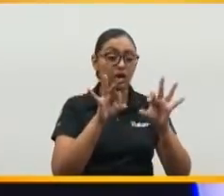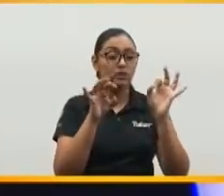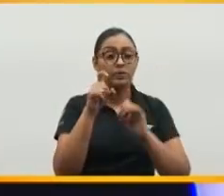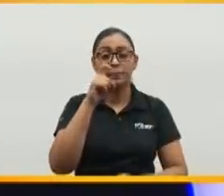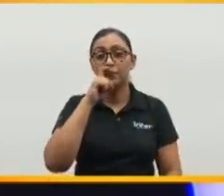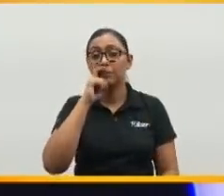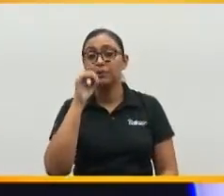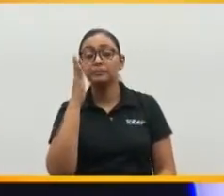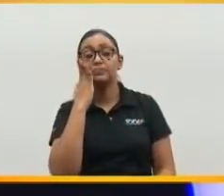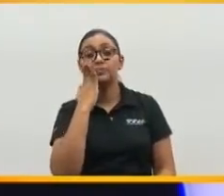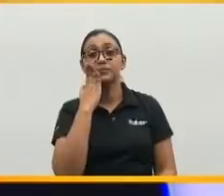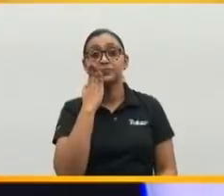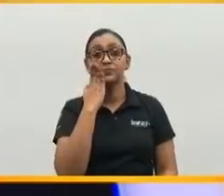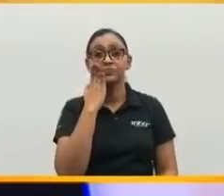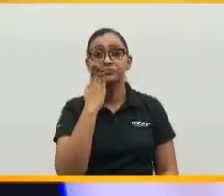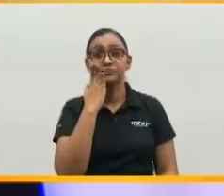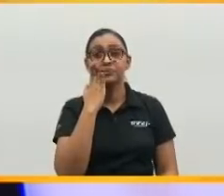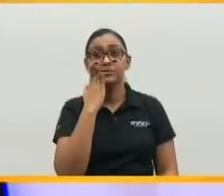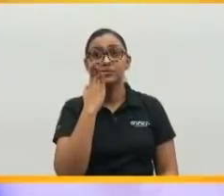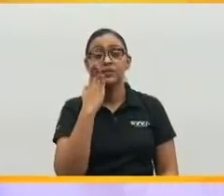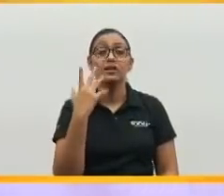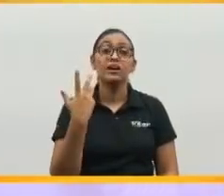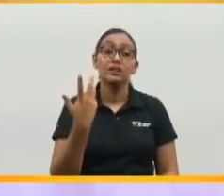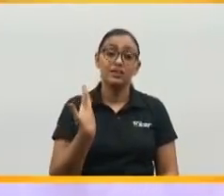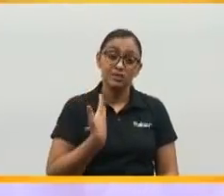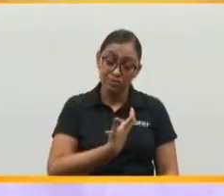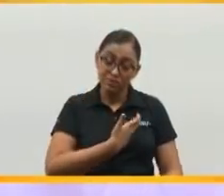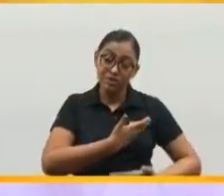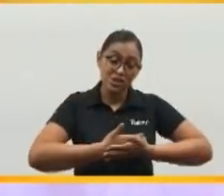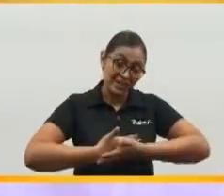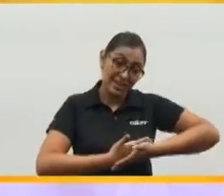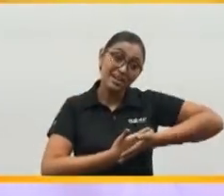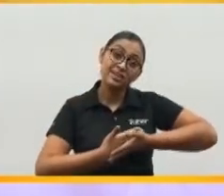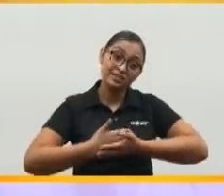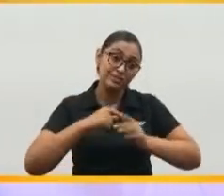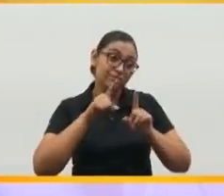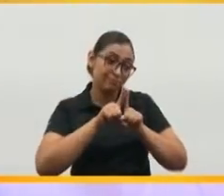Bueno, nuestros hijos en algún momento se van a alejar, es la naturaleza humana.